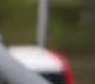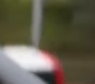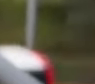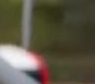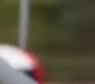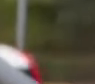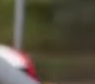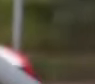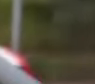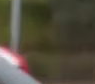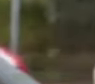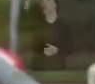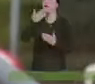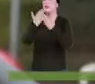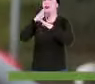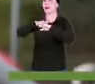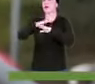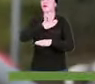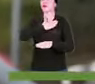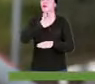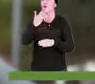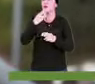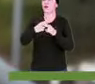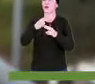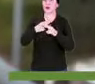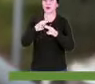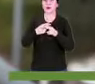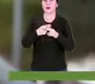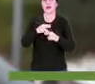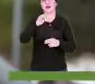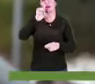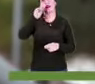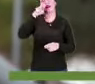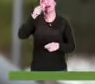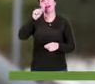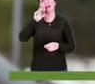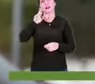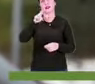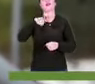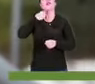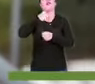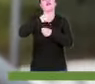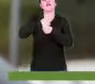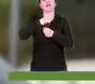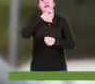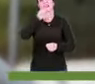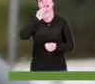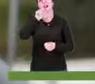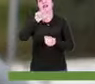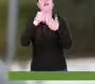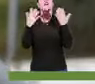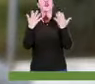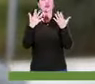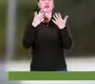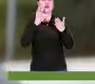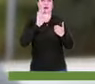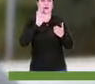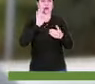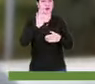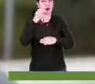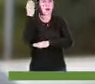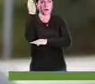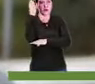Buenas tardes. Mi nombre es Hermenegildo Alba, trabajo en el CBA de Mosquera y todos